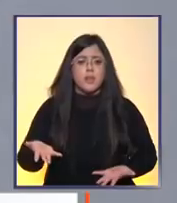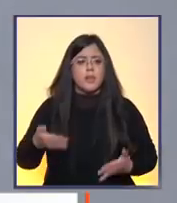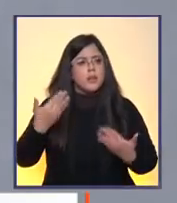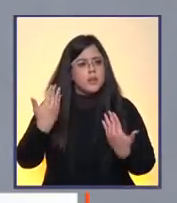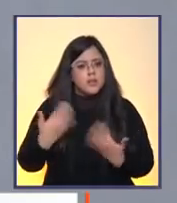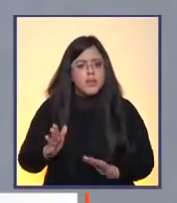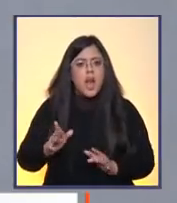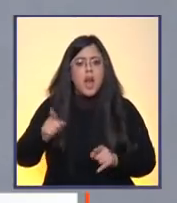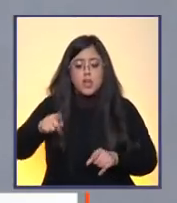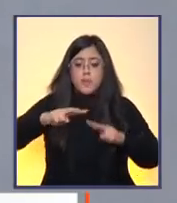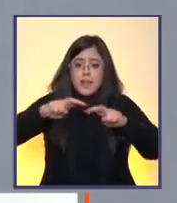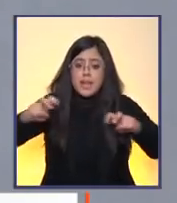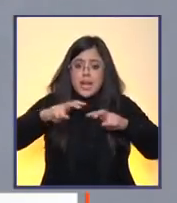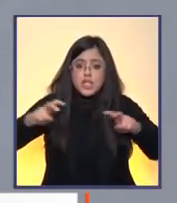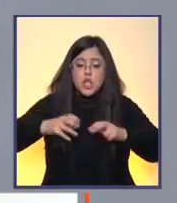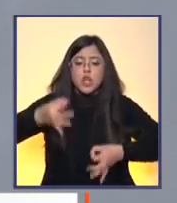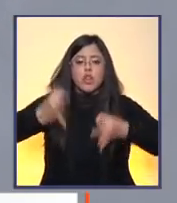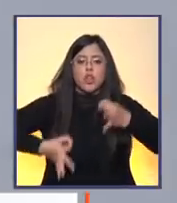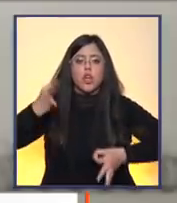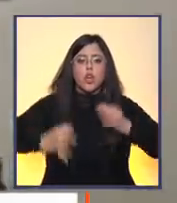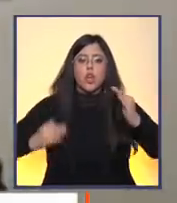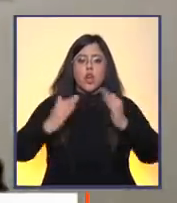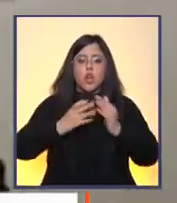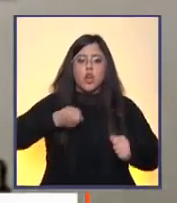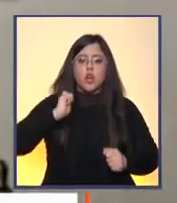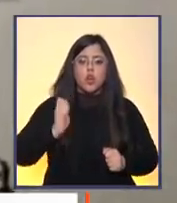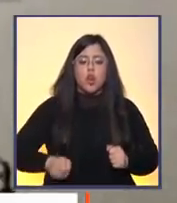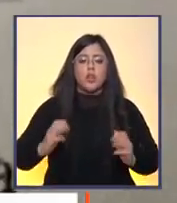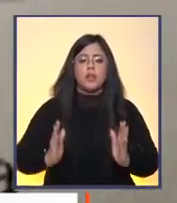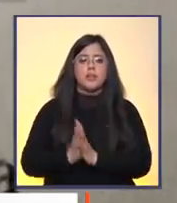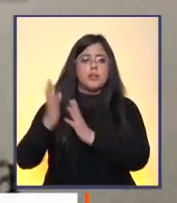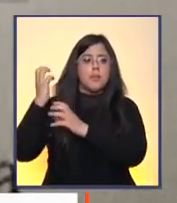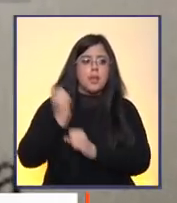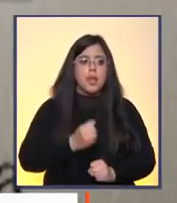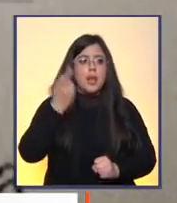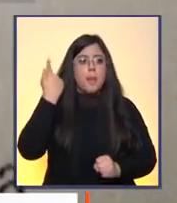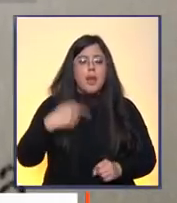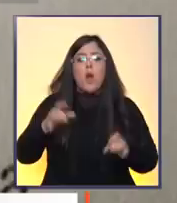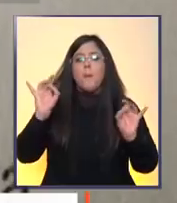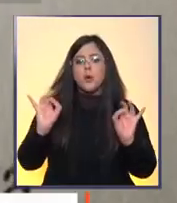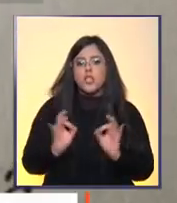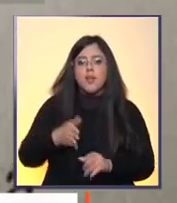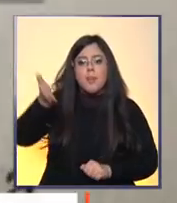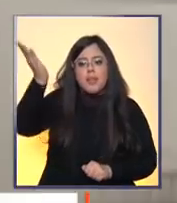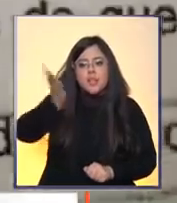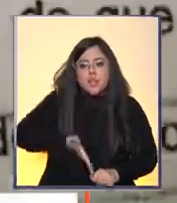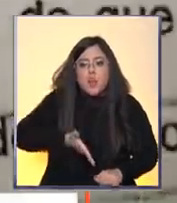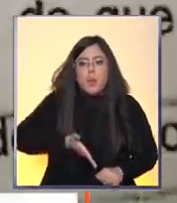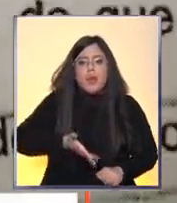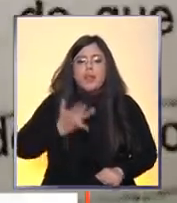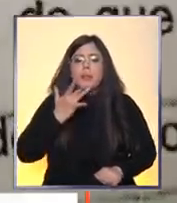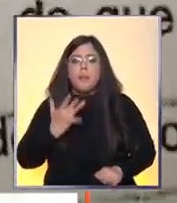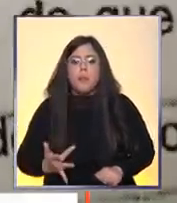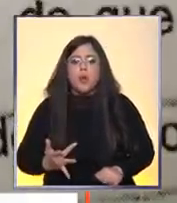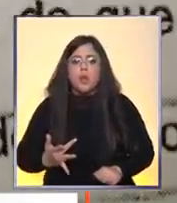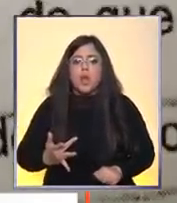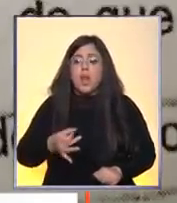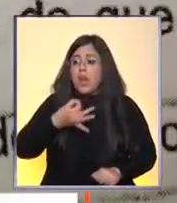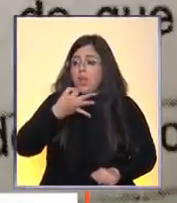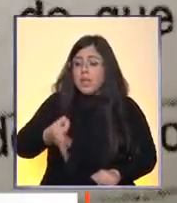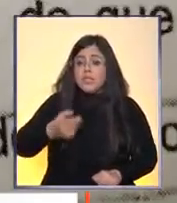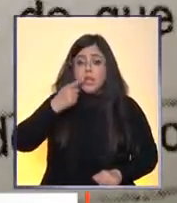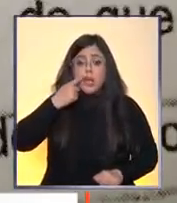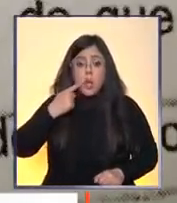San Miguel, pero la fiscal Venegas propone sobreseer al juez porque, según ella, no existen méritos para acusar al